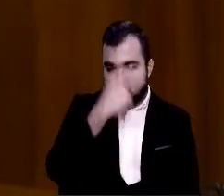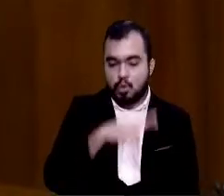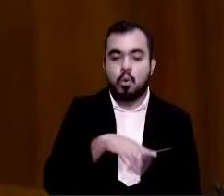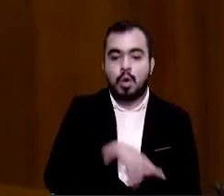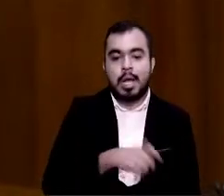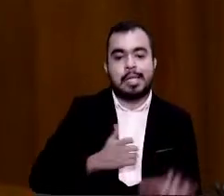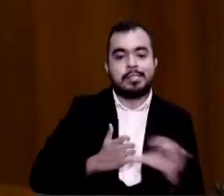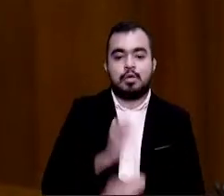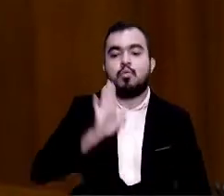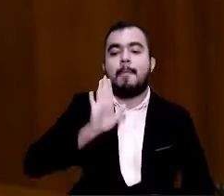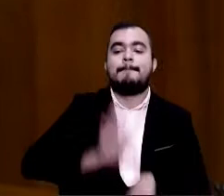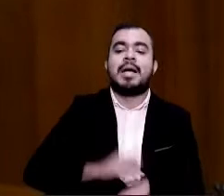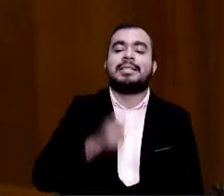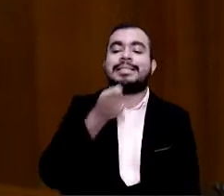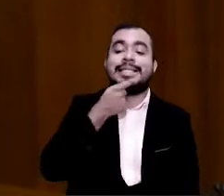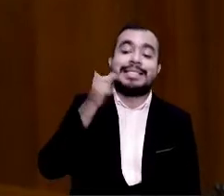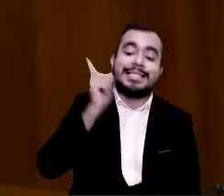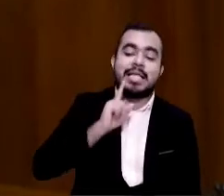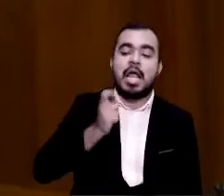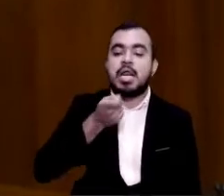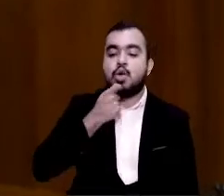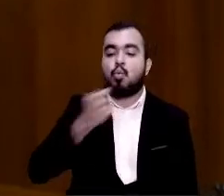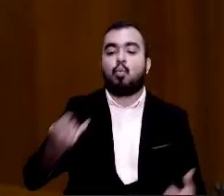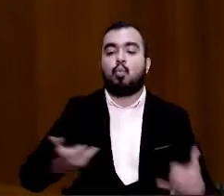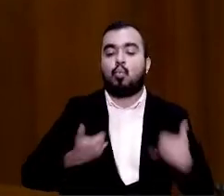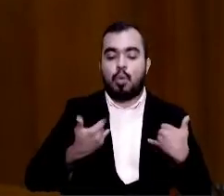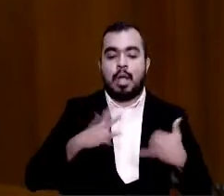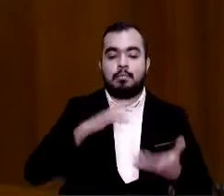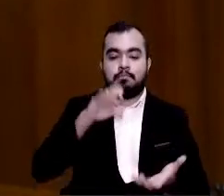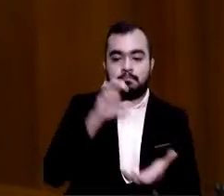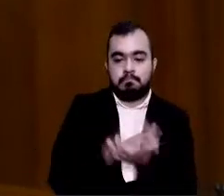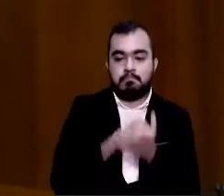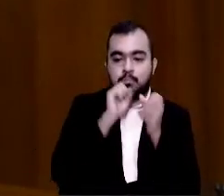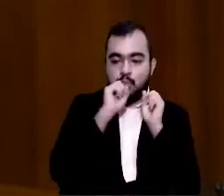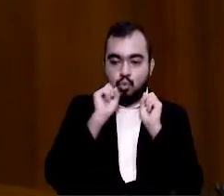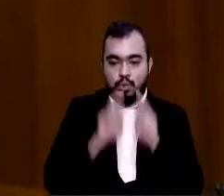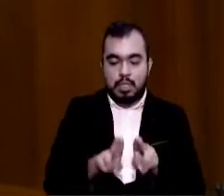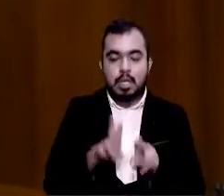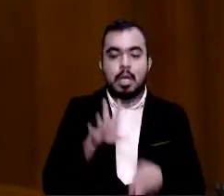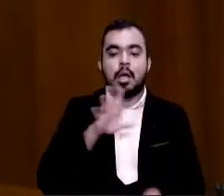niñas, niños y adolescentes que viven casados o unidos, con una cifra de